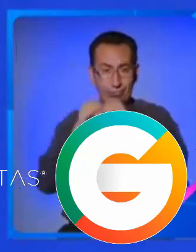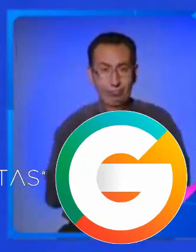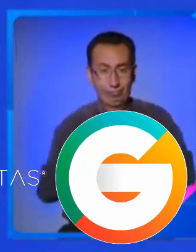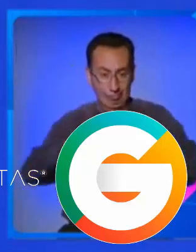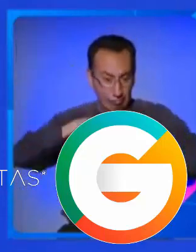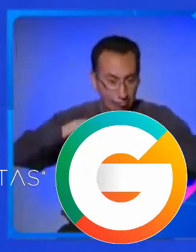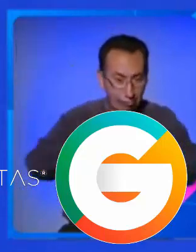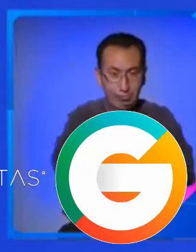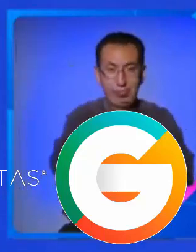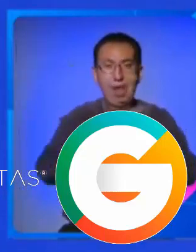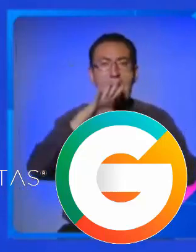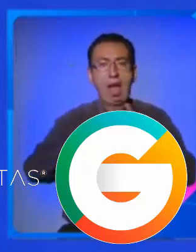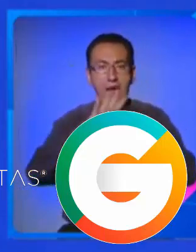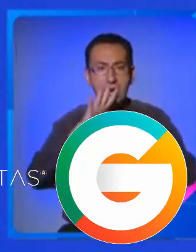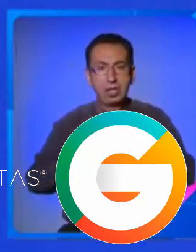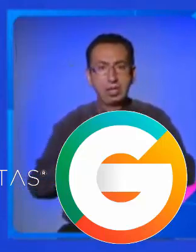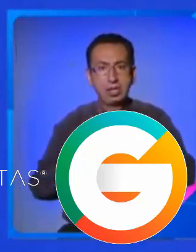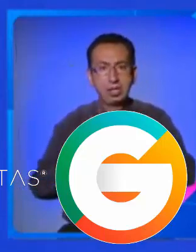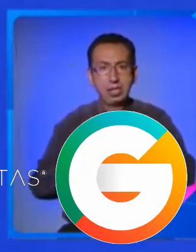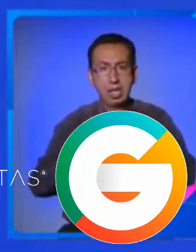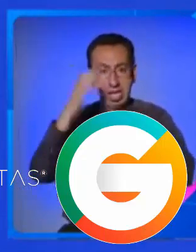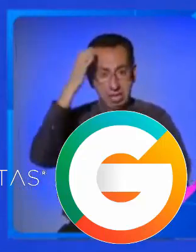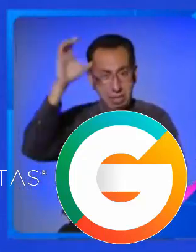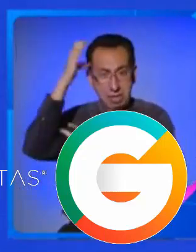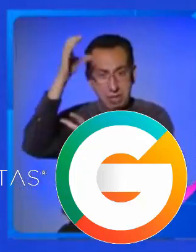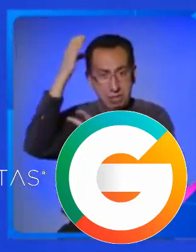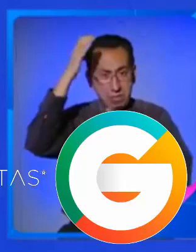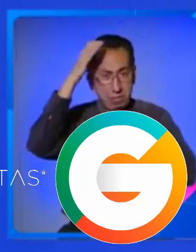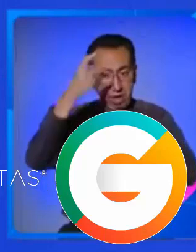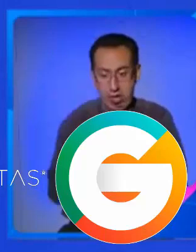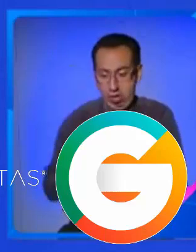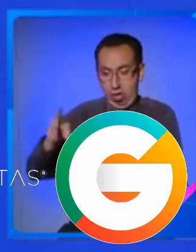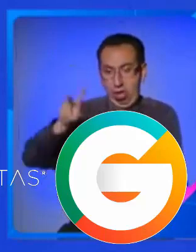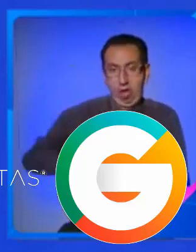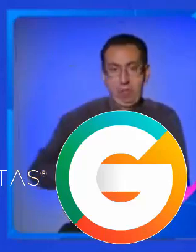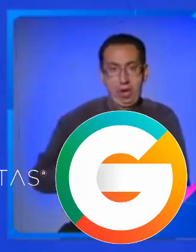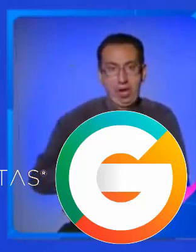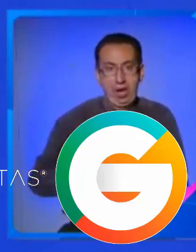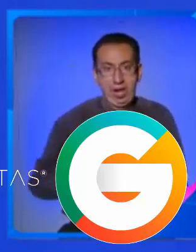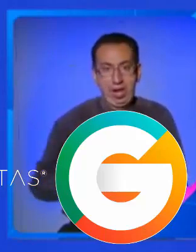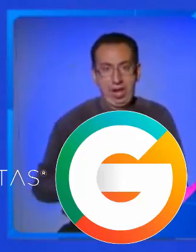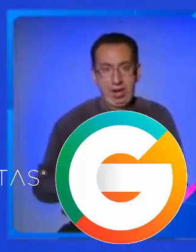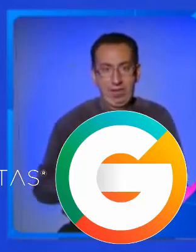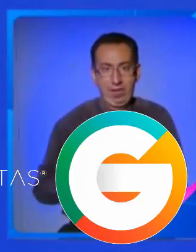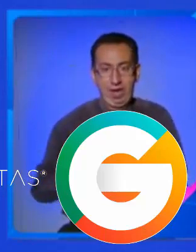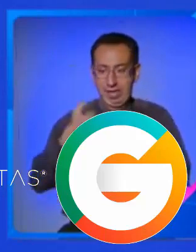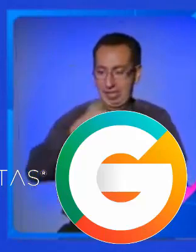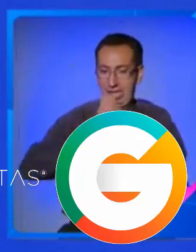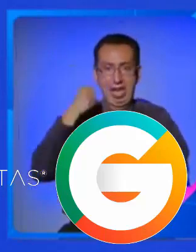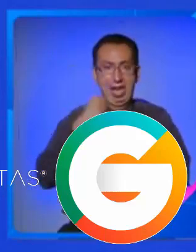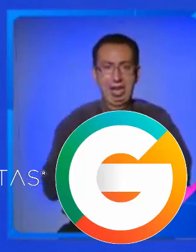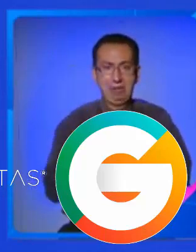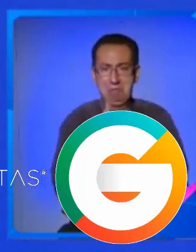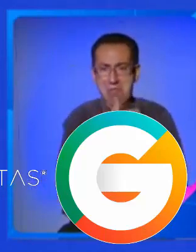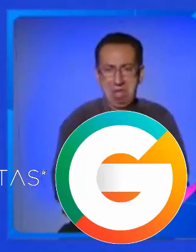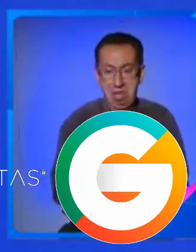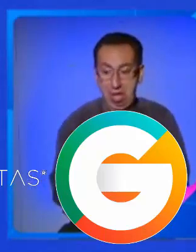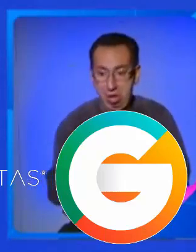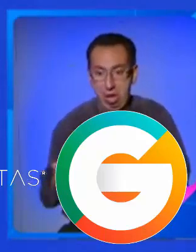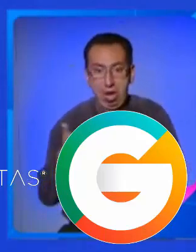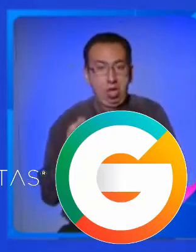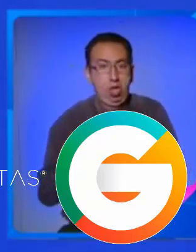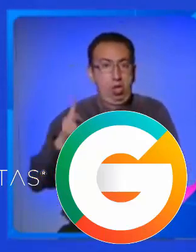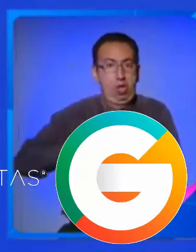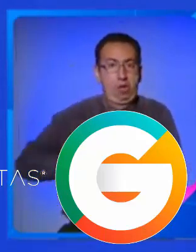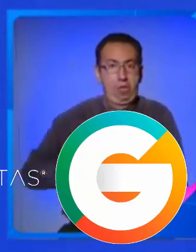sistema penitenciario al doble de delincuentes de los que se capturó e ingresó en el sexenio anterior. Seguimos apretando